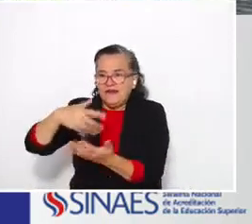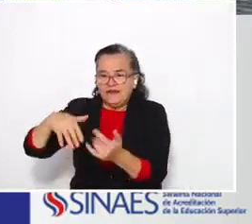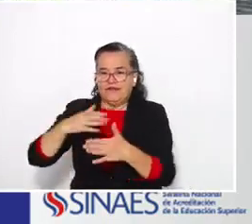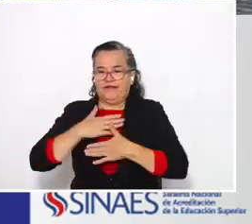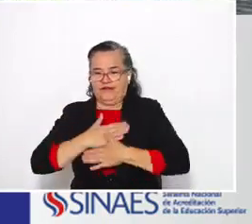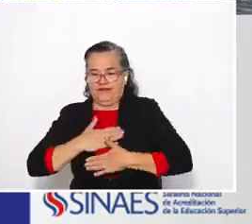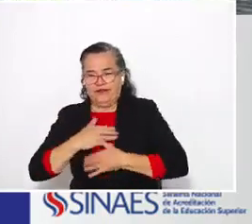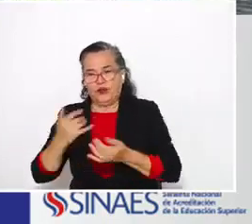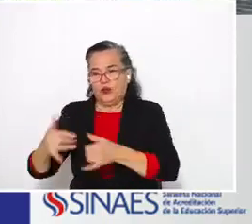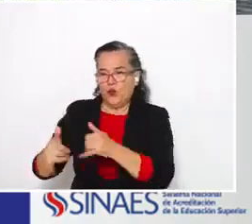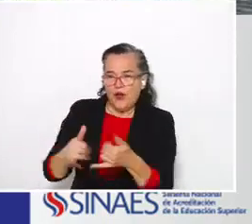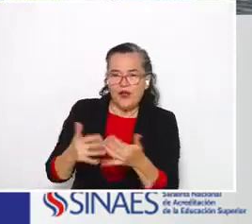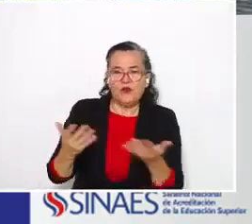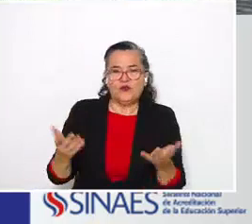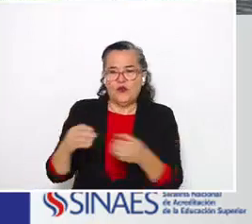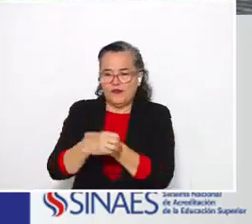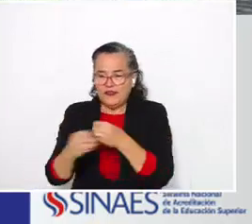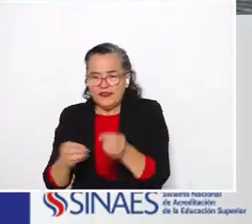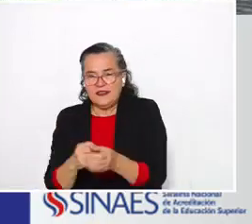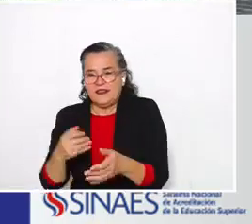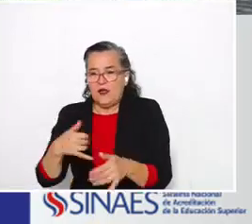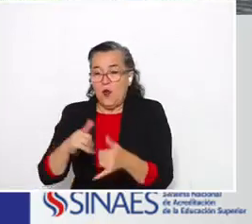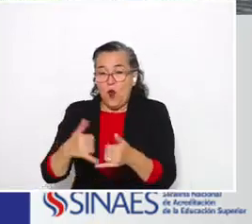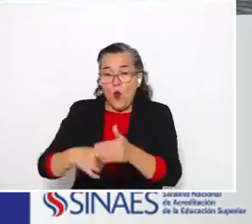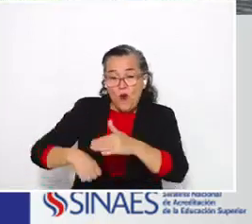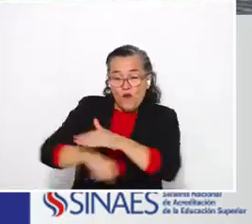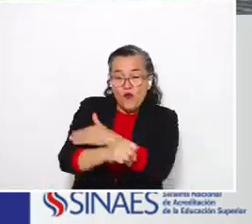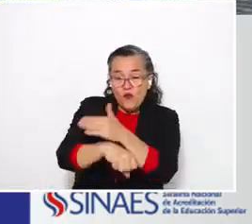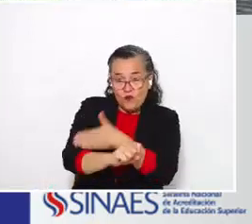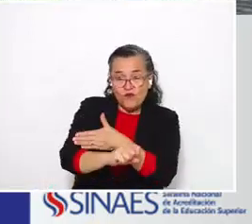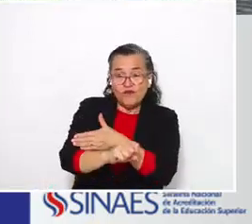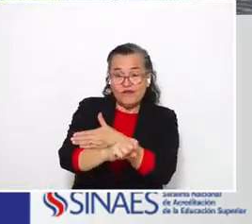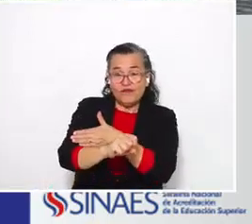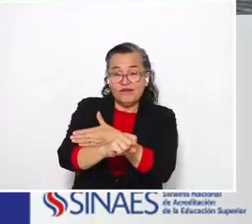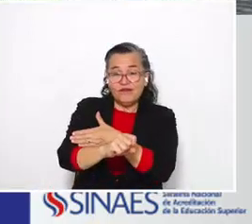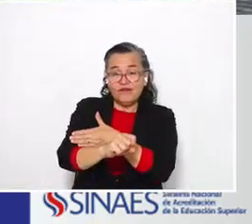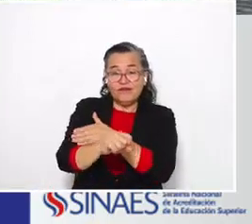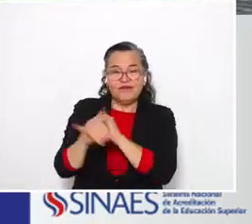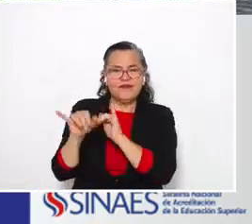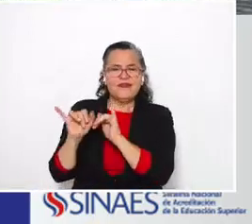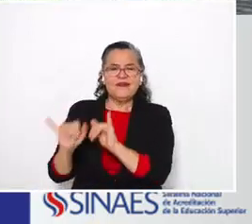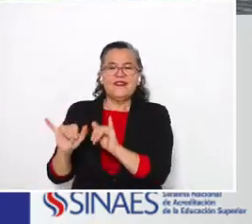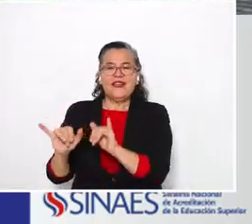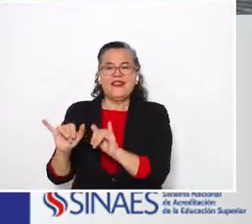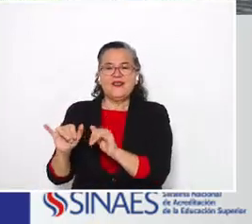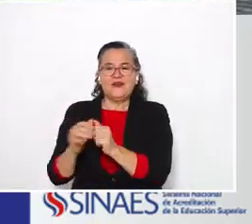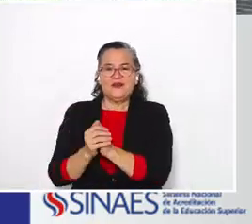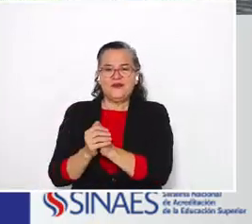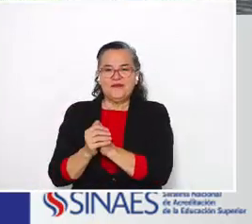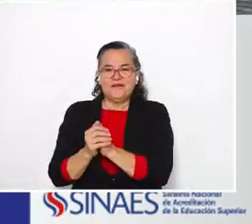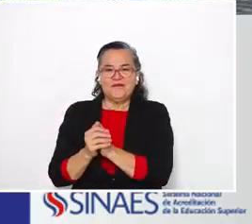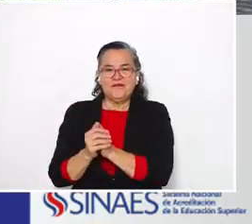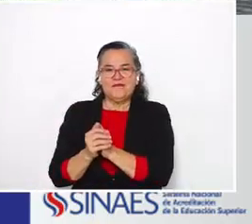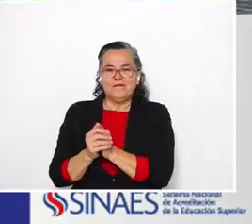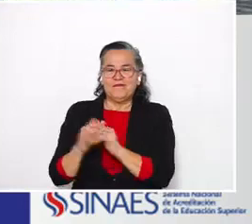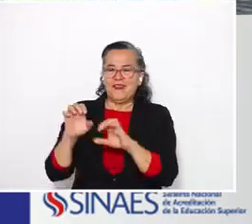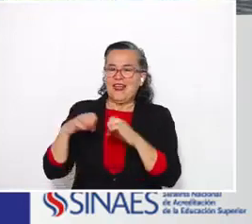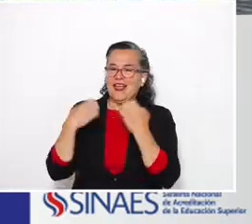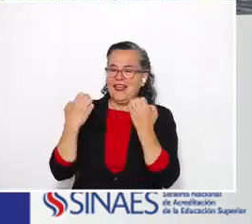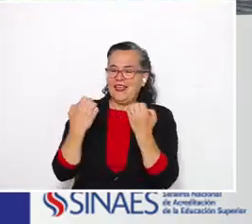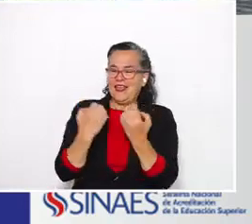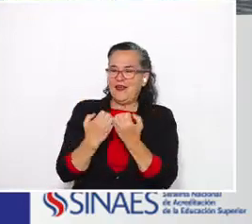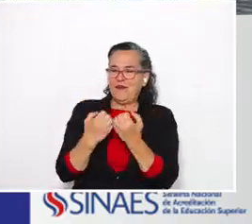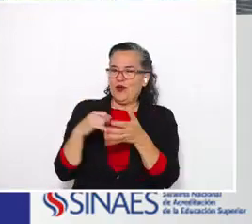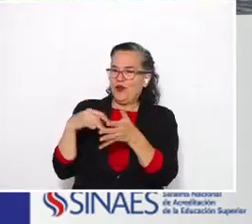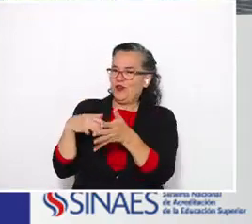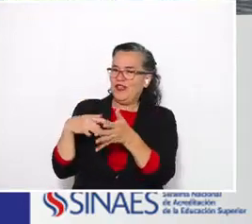entretenimiento, de juegos. Jugábamos fútbol, eso era lo único. El equipo de los estudiantes no le